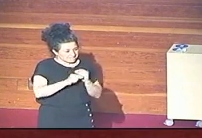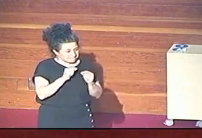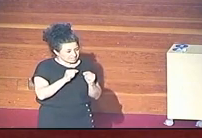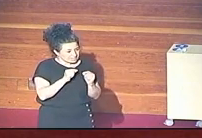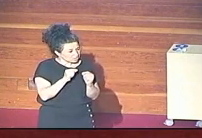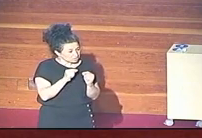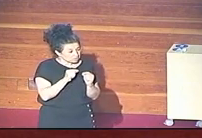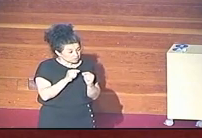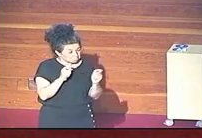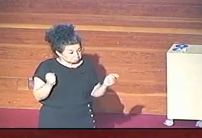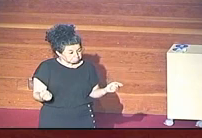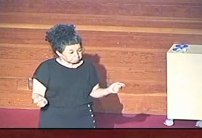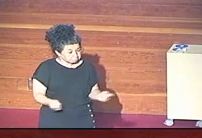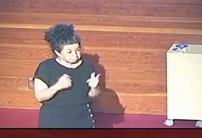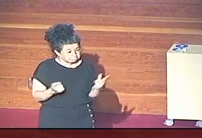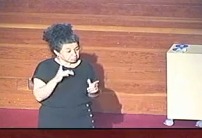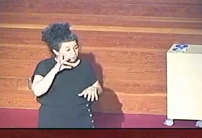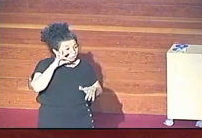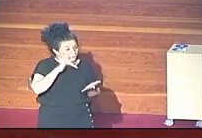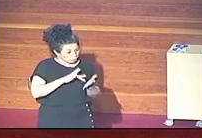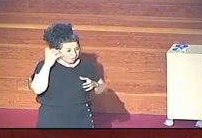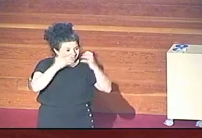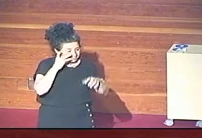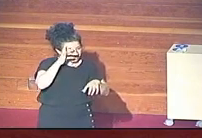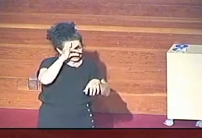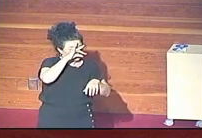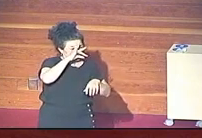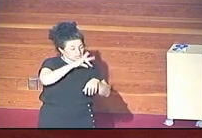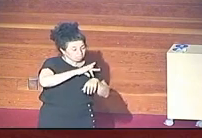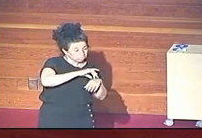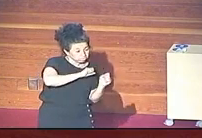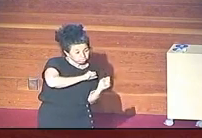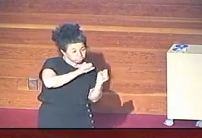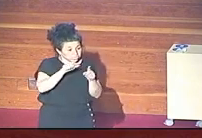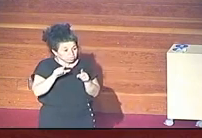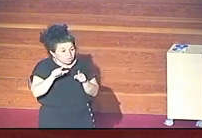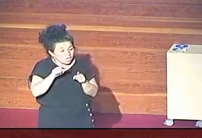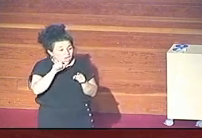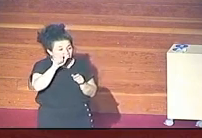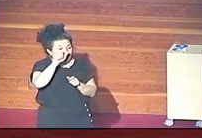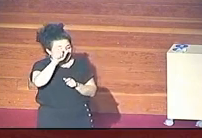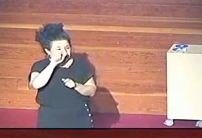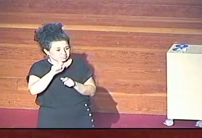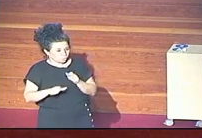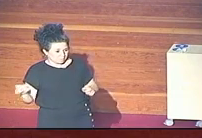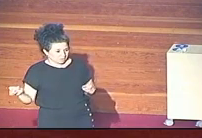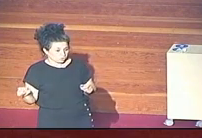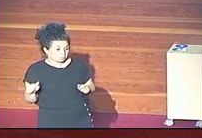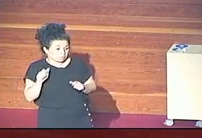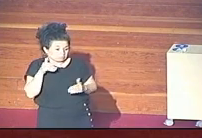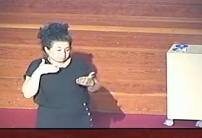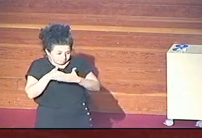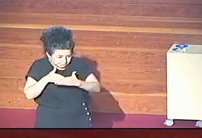zoonosis afortunadamente no pasaban al ser humano pero bueno pues estamos viendo que cada vez